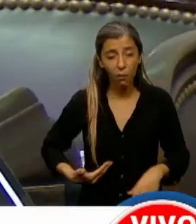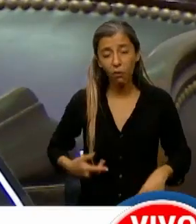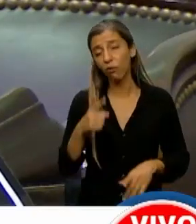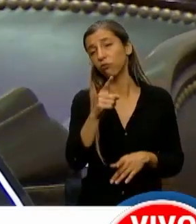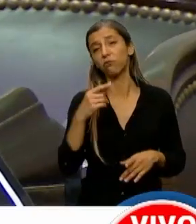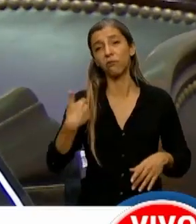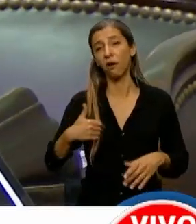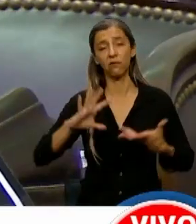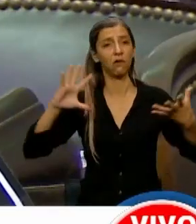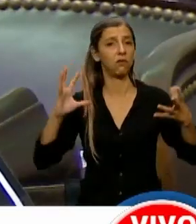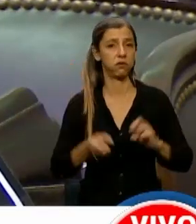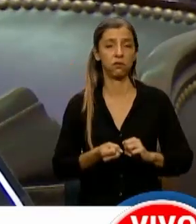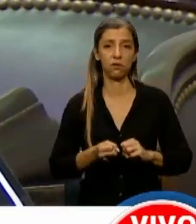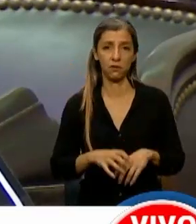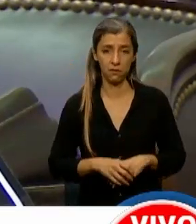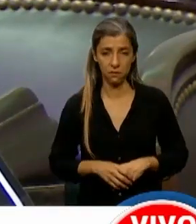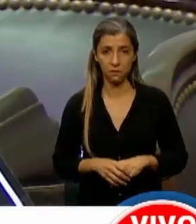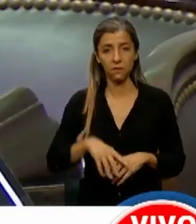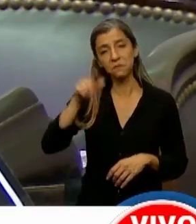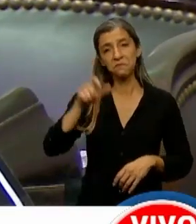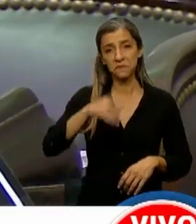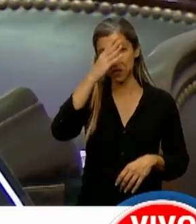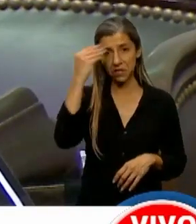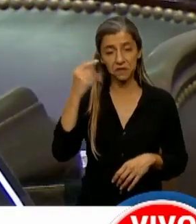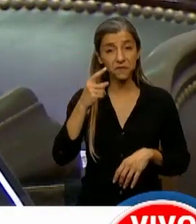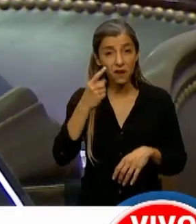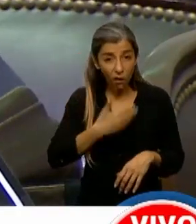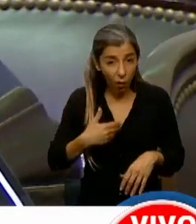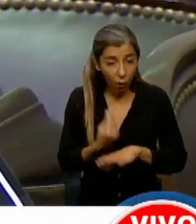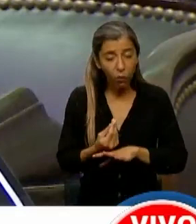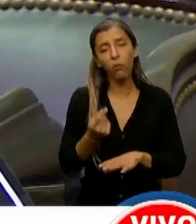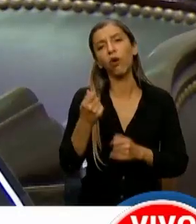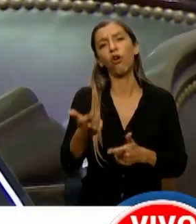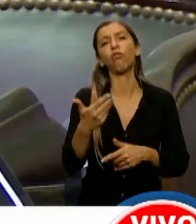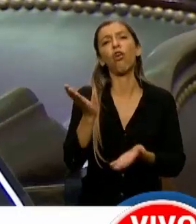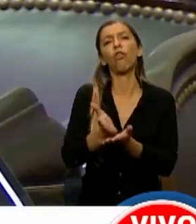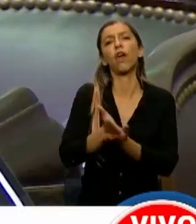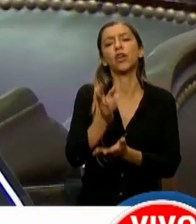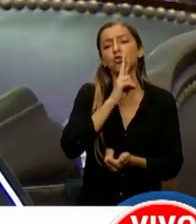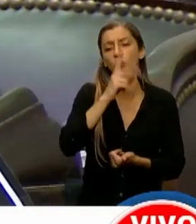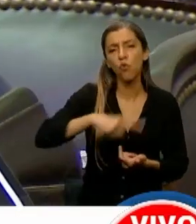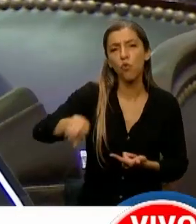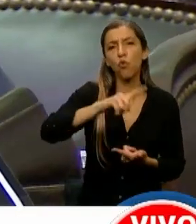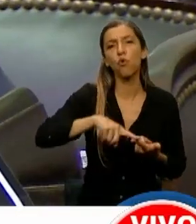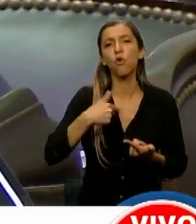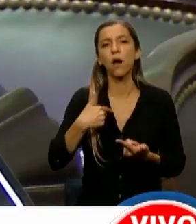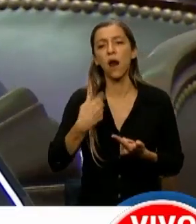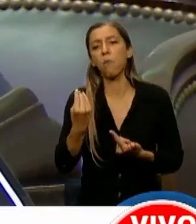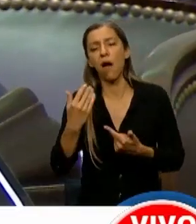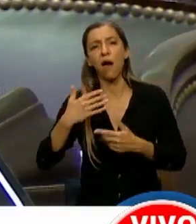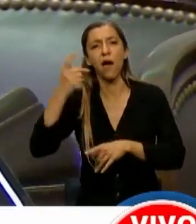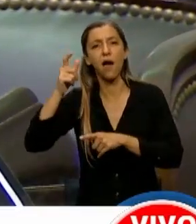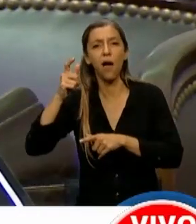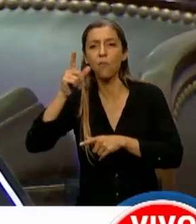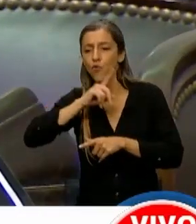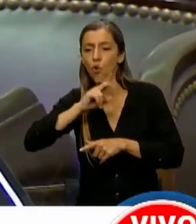Cristina, en su gobierno, le dio derecho a las mujeres, jubilación de ama de casa, asignación universal por hijo.